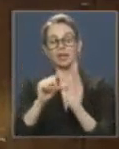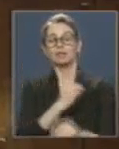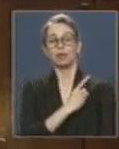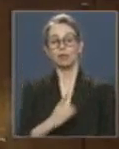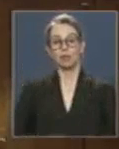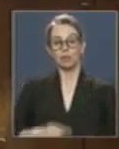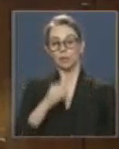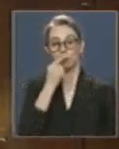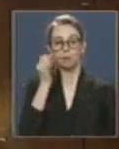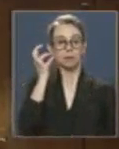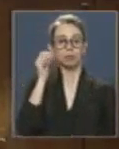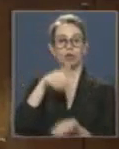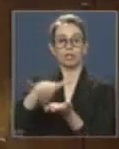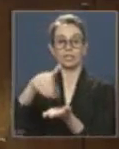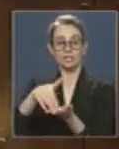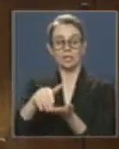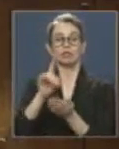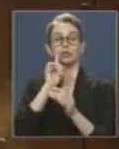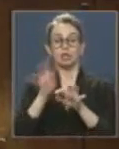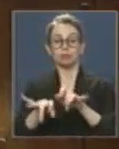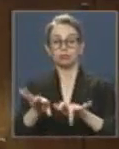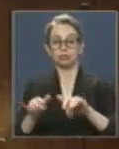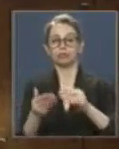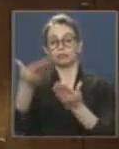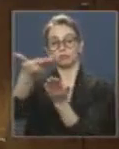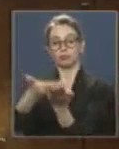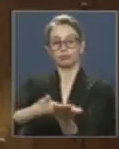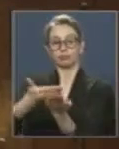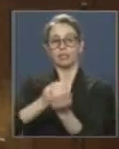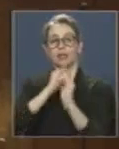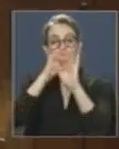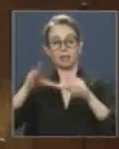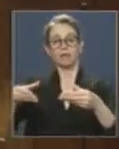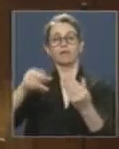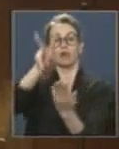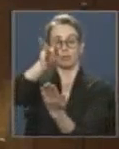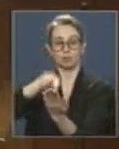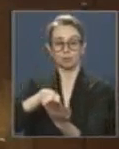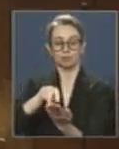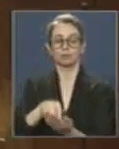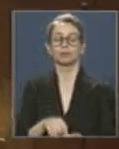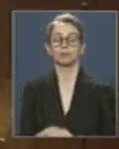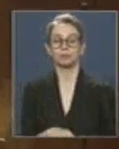diputados y diputadas cuyo texto se transcribe en extenso en el informe.